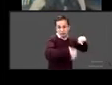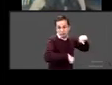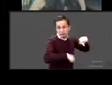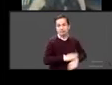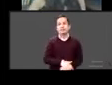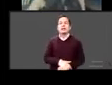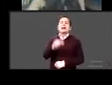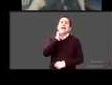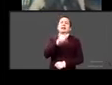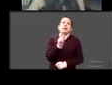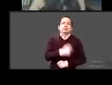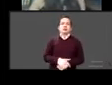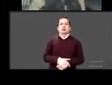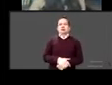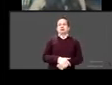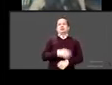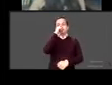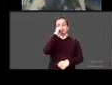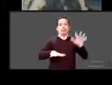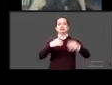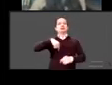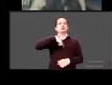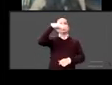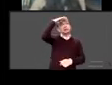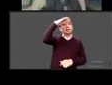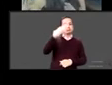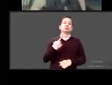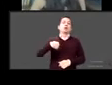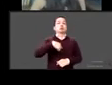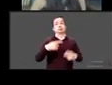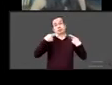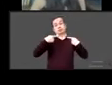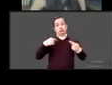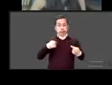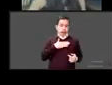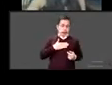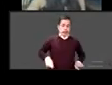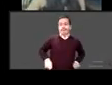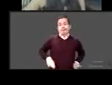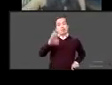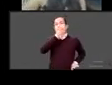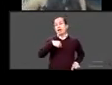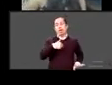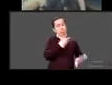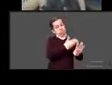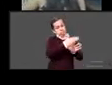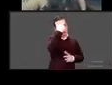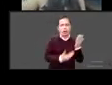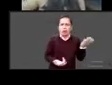pensarnos como personas muy violentas. Generalmente creemos que la violencia contra niñas y niños es para personas que pues